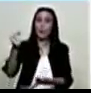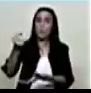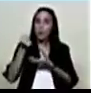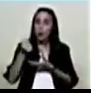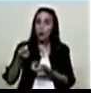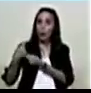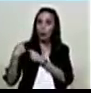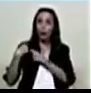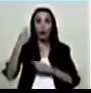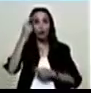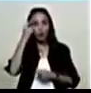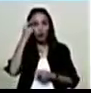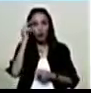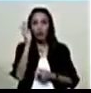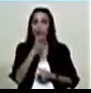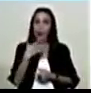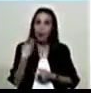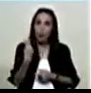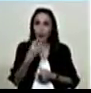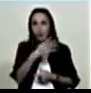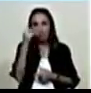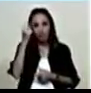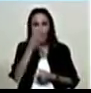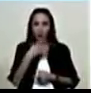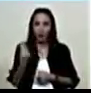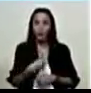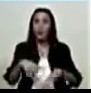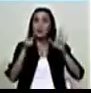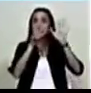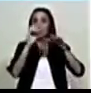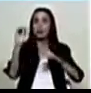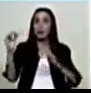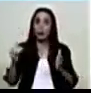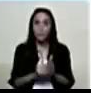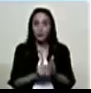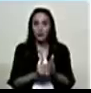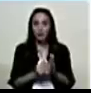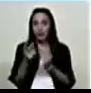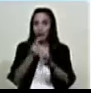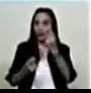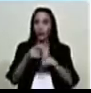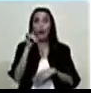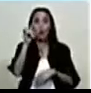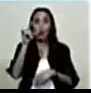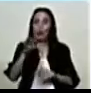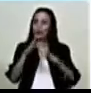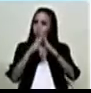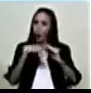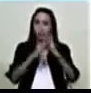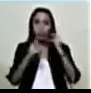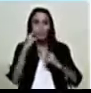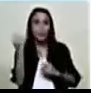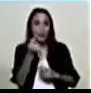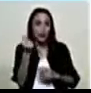bonos del Día de la Juventud solo para jóvenes, de 700.000 bolívares, el bono de la juventud, el próximo lunes, todo el